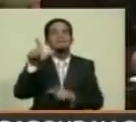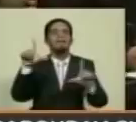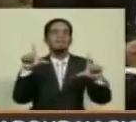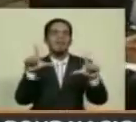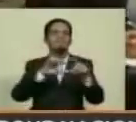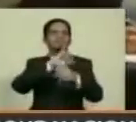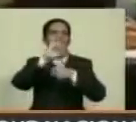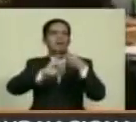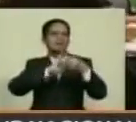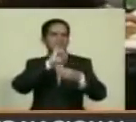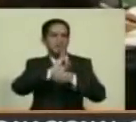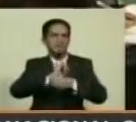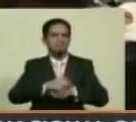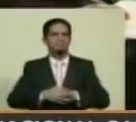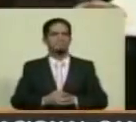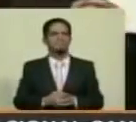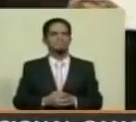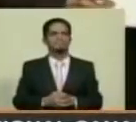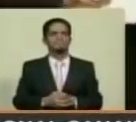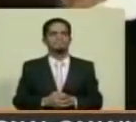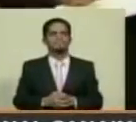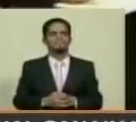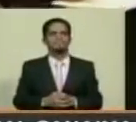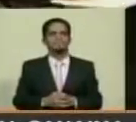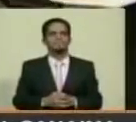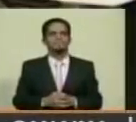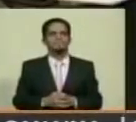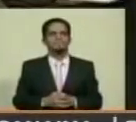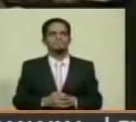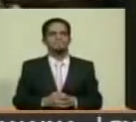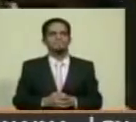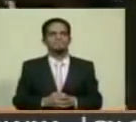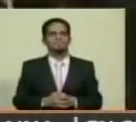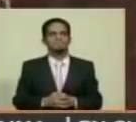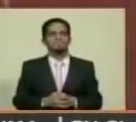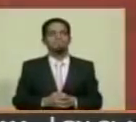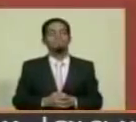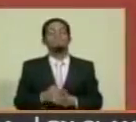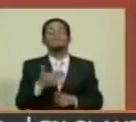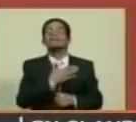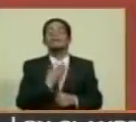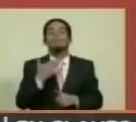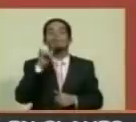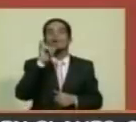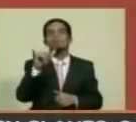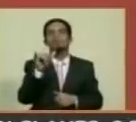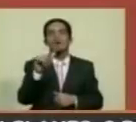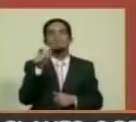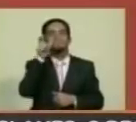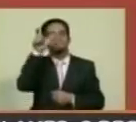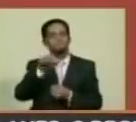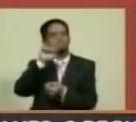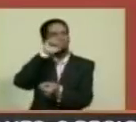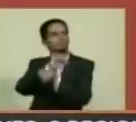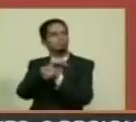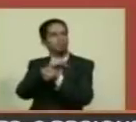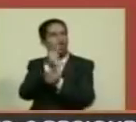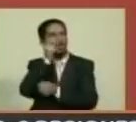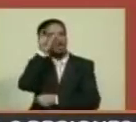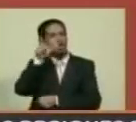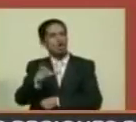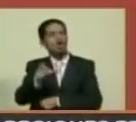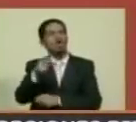nacional e internacional. Queremos anunciar la captura del señor Osvaldo Gabriel Castillo